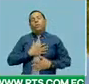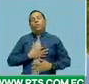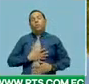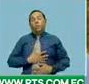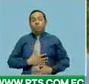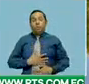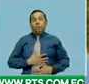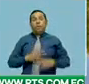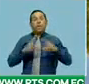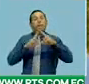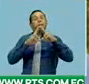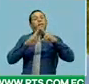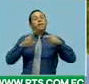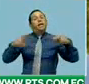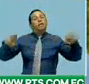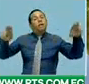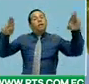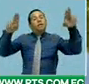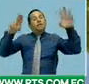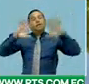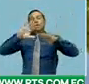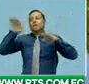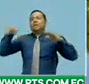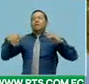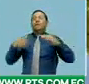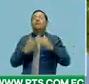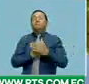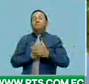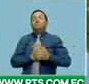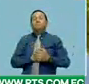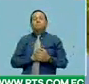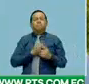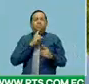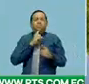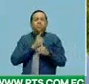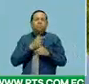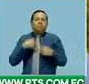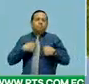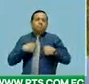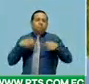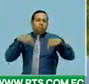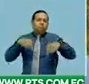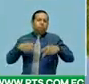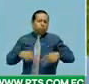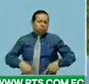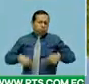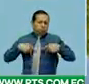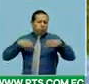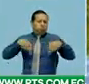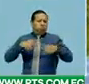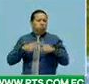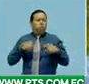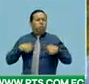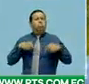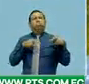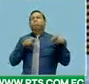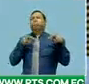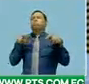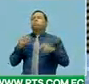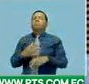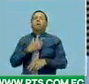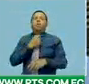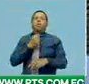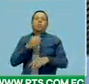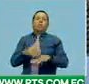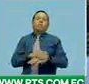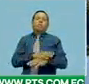naturaleza no cuesta dinero, solo venir, a pesar de que yo soy oriunda de aquí. Qué maravilla que vemos, apenas llegue